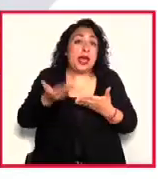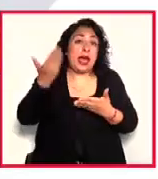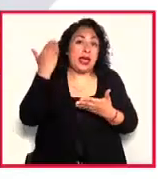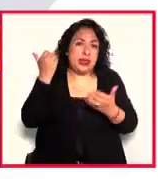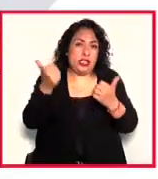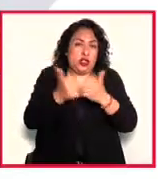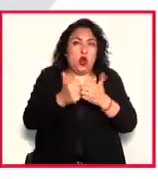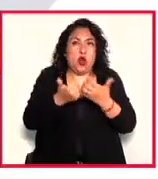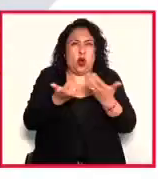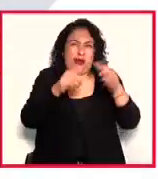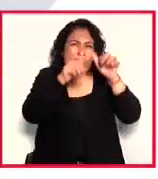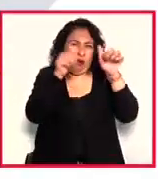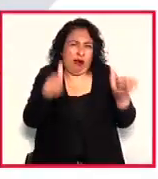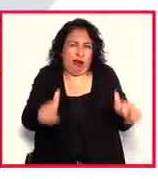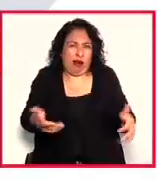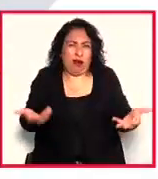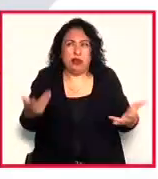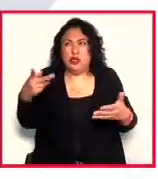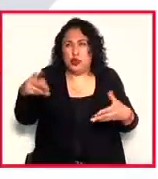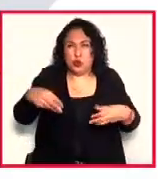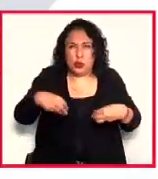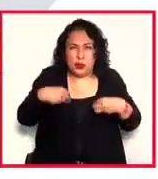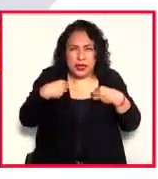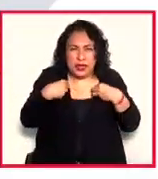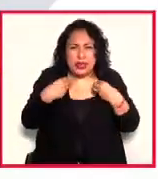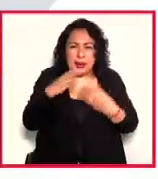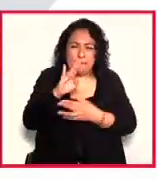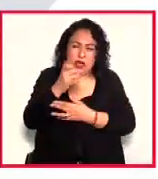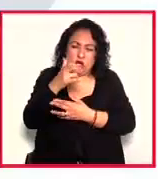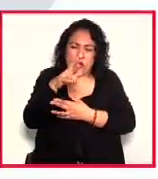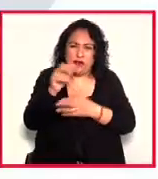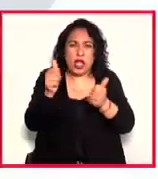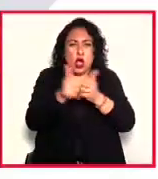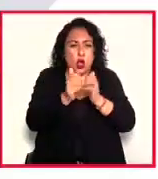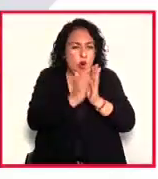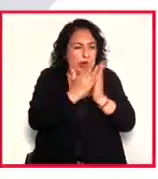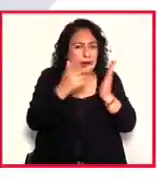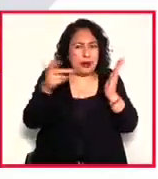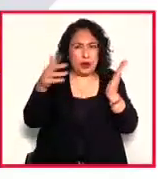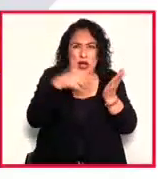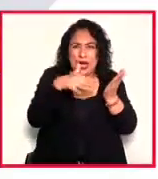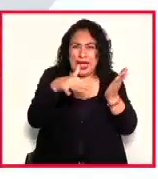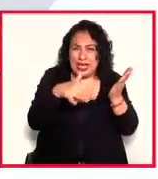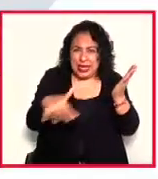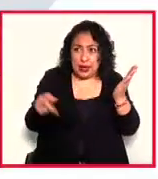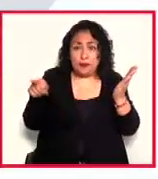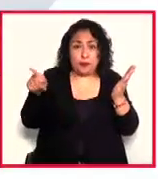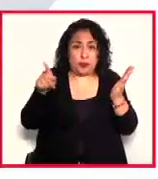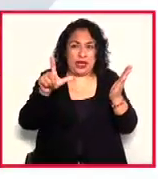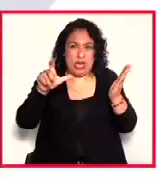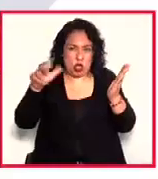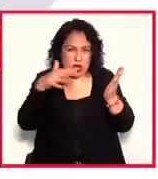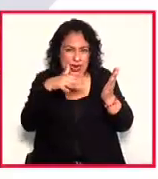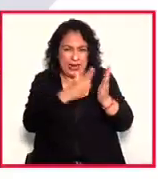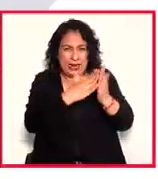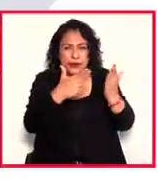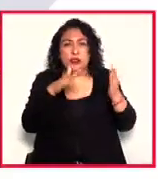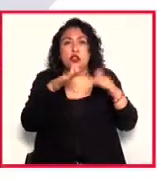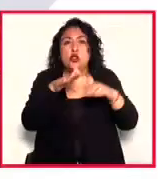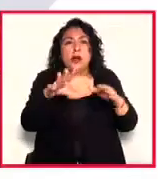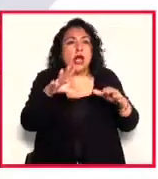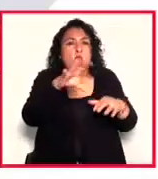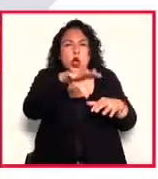que generó, su biografía con los libros que leía, en relación a los objetos de